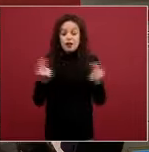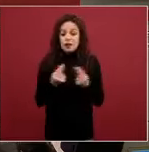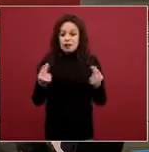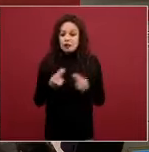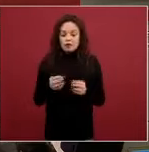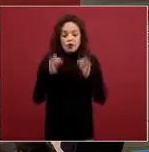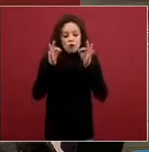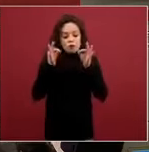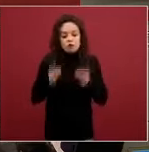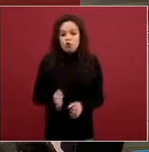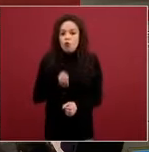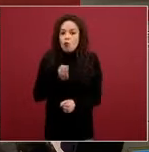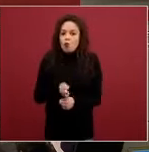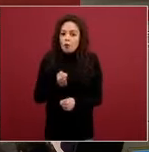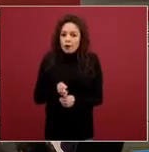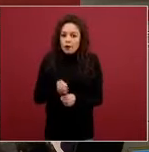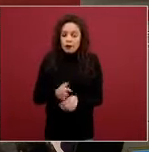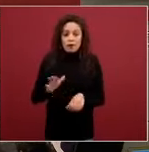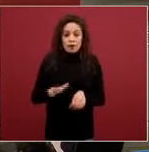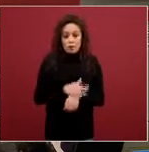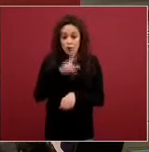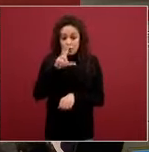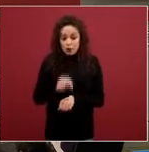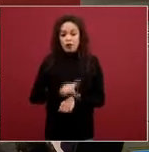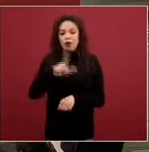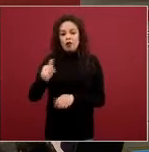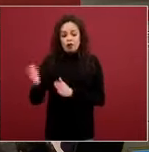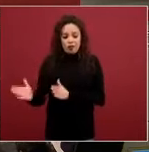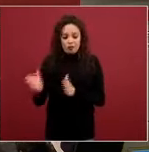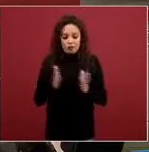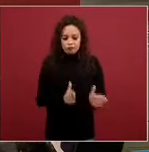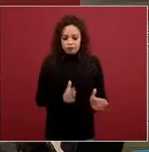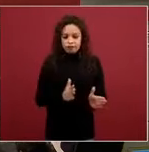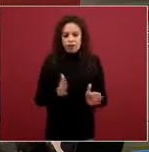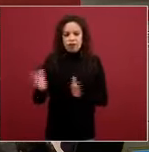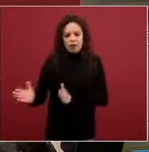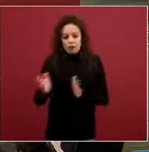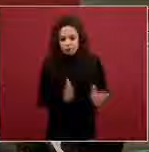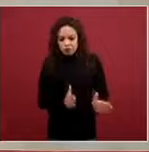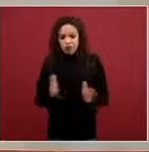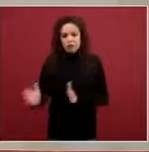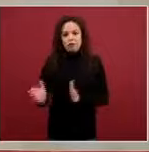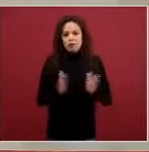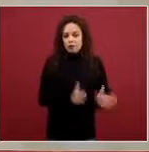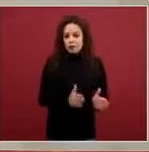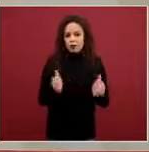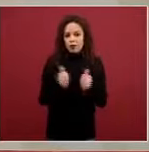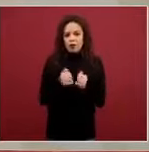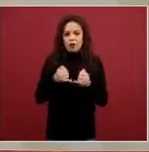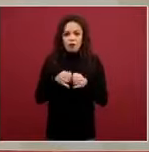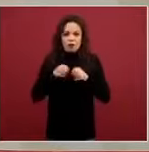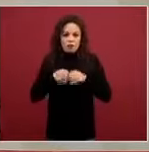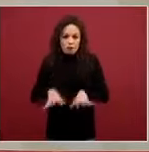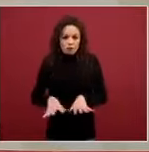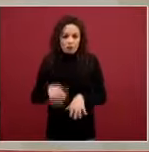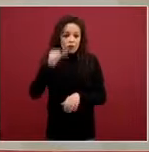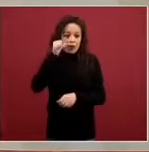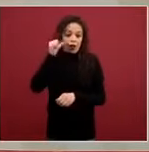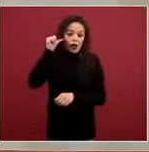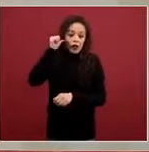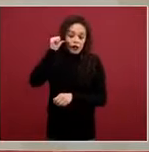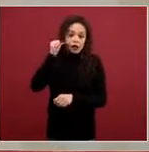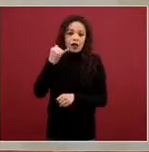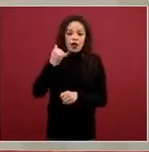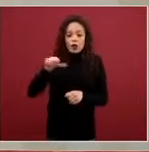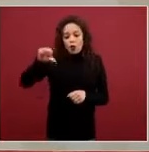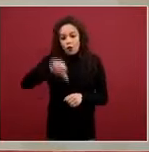horas, empieza el desfase de información con lo que había de ocupación ayer y lo que hay hoy, y no queremos que esto